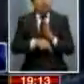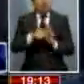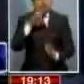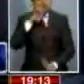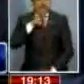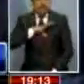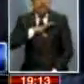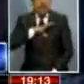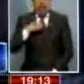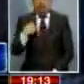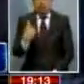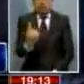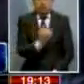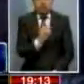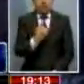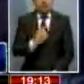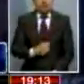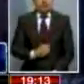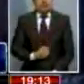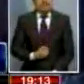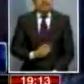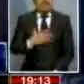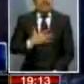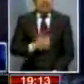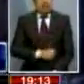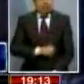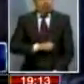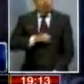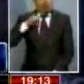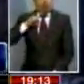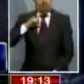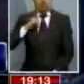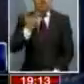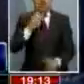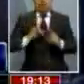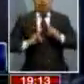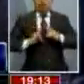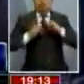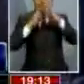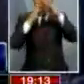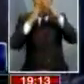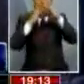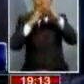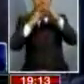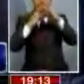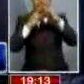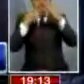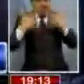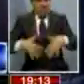sentirnos muy orgullosos de lo que hemos construido.